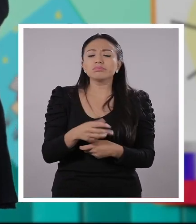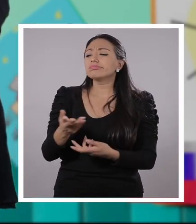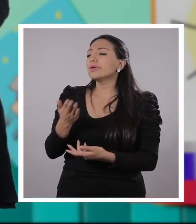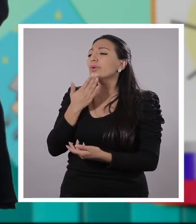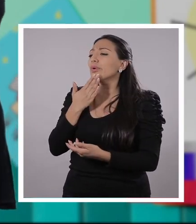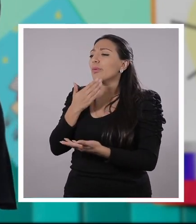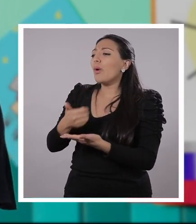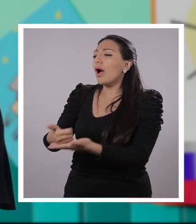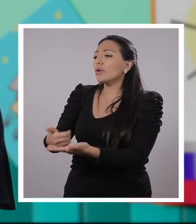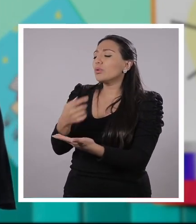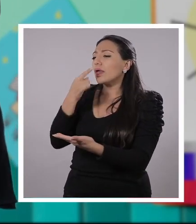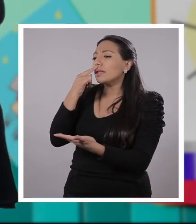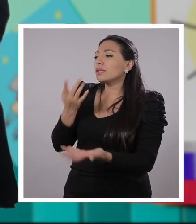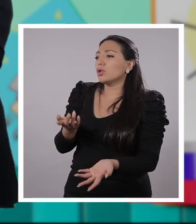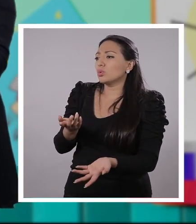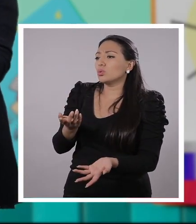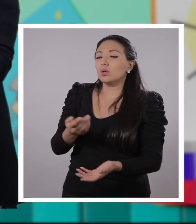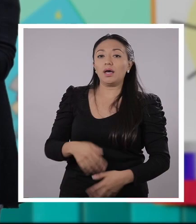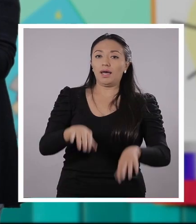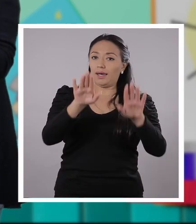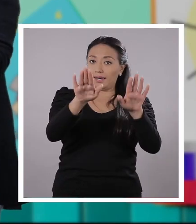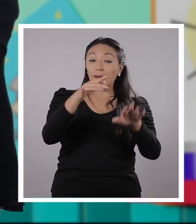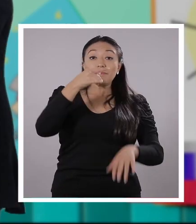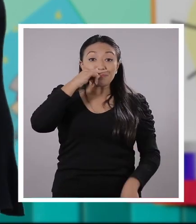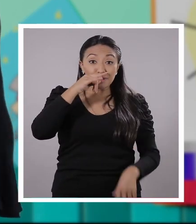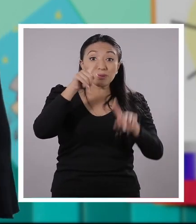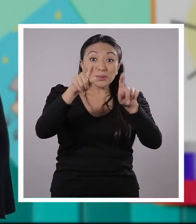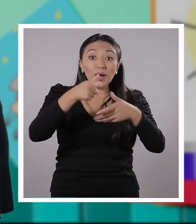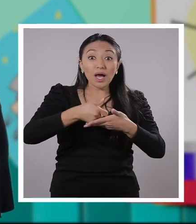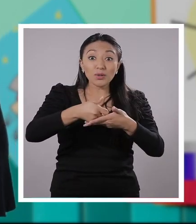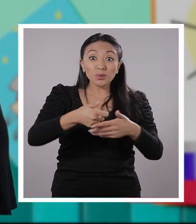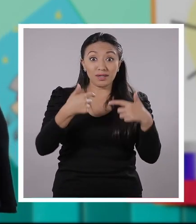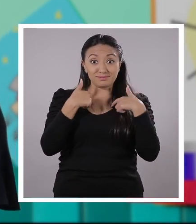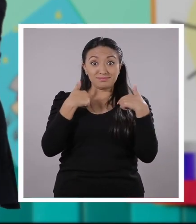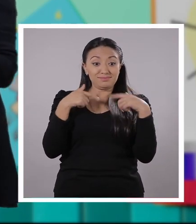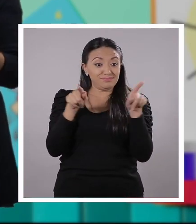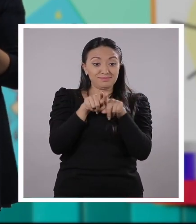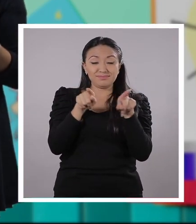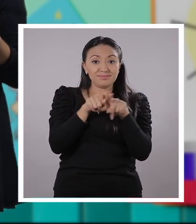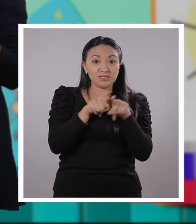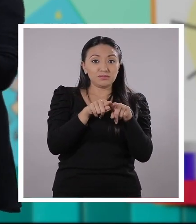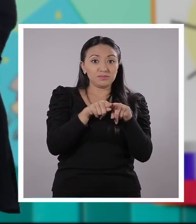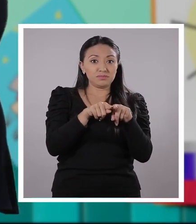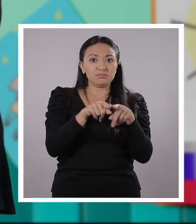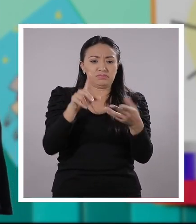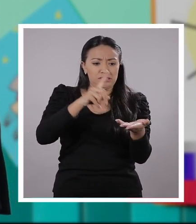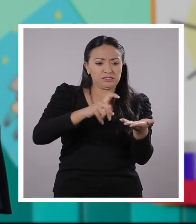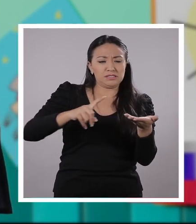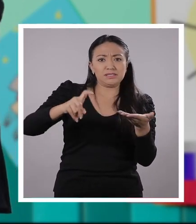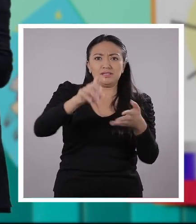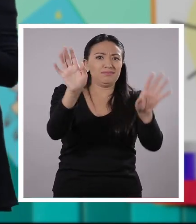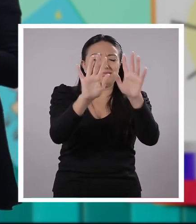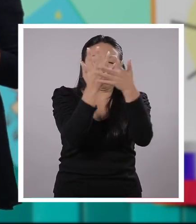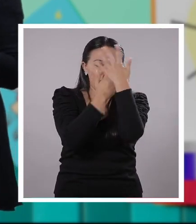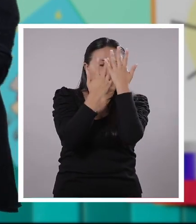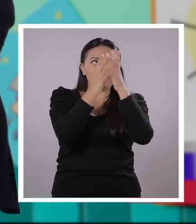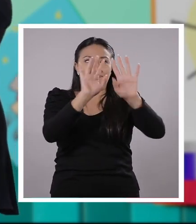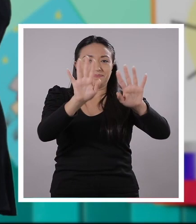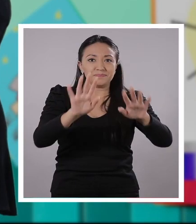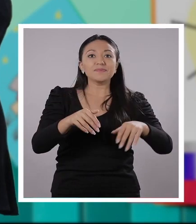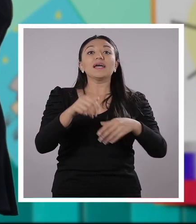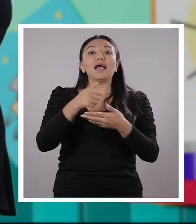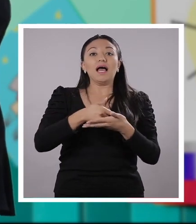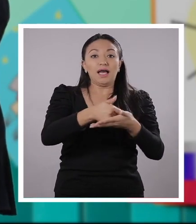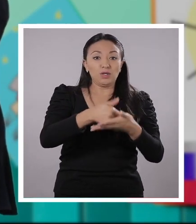pueden ayudar los niños y niñas en casa? ¡Ay, eso es hermoso! Ustedes podrían ayudar, como está haciendo la profe, a desinfectar... Ah, no, va a desinfectar el gel